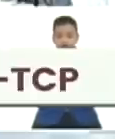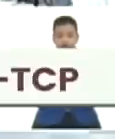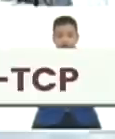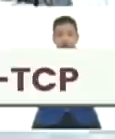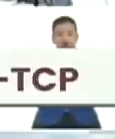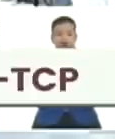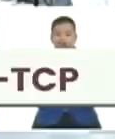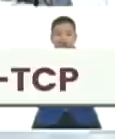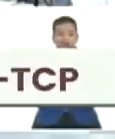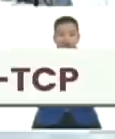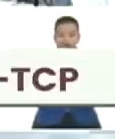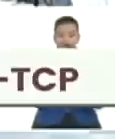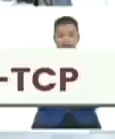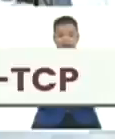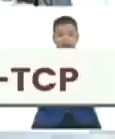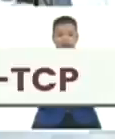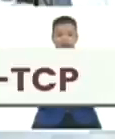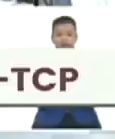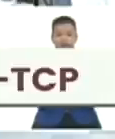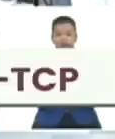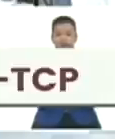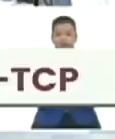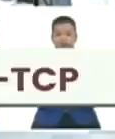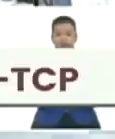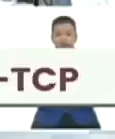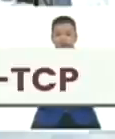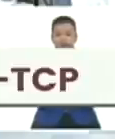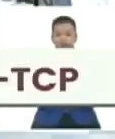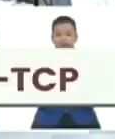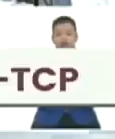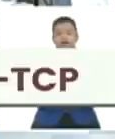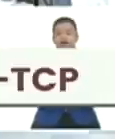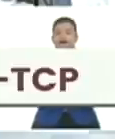hacerse de la Rusia